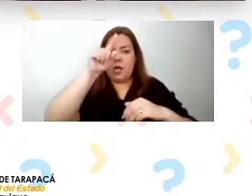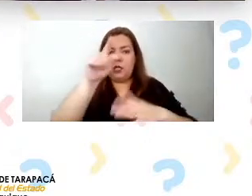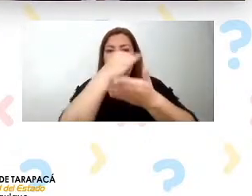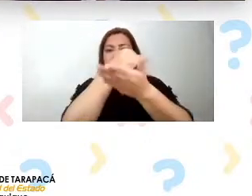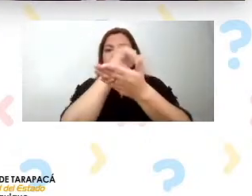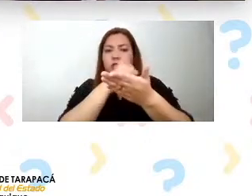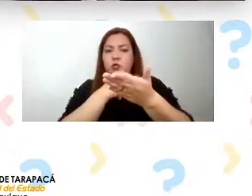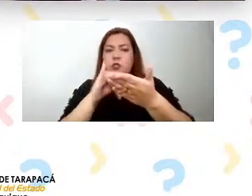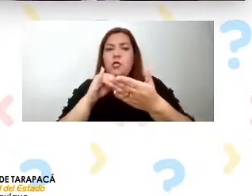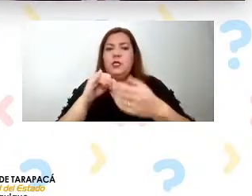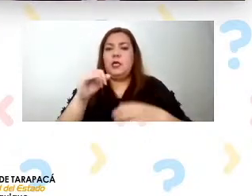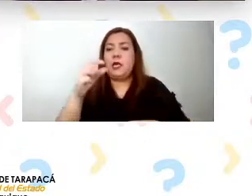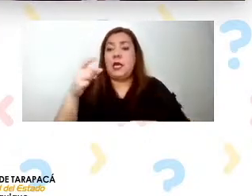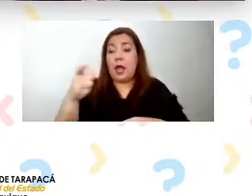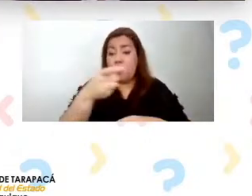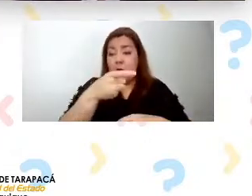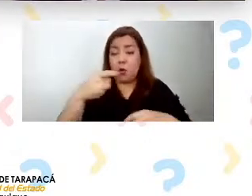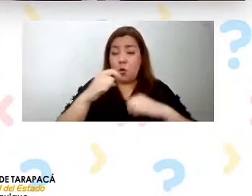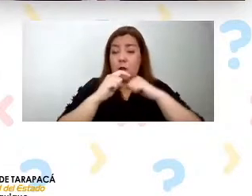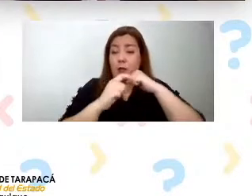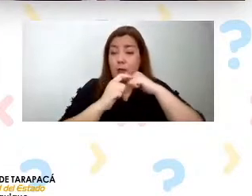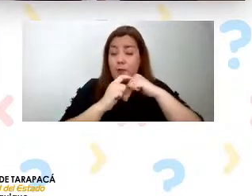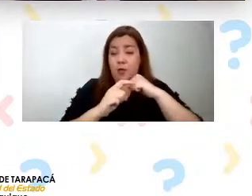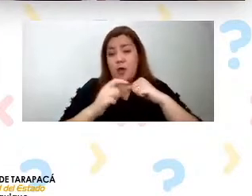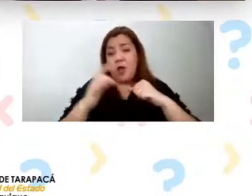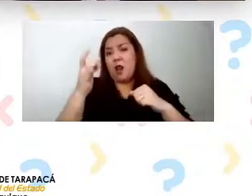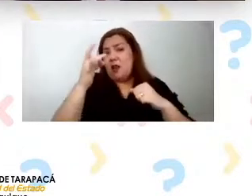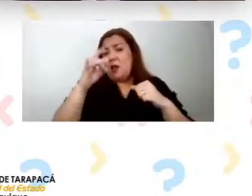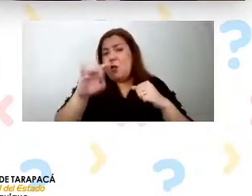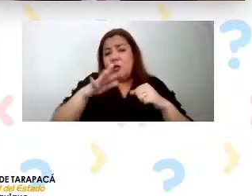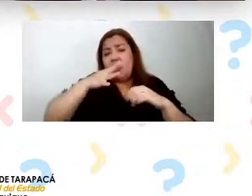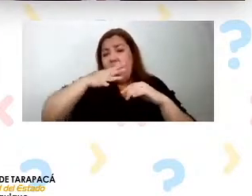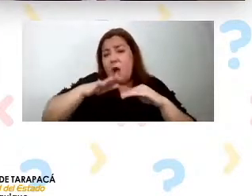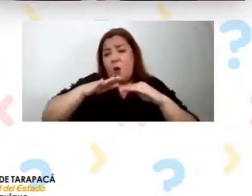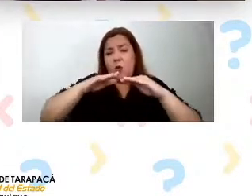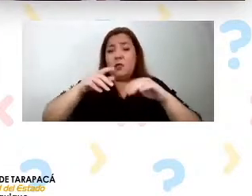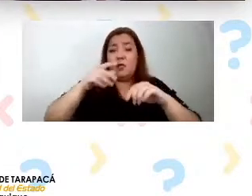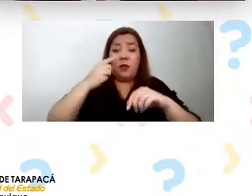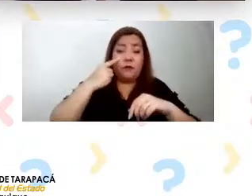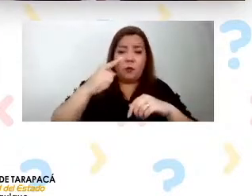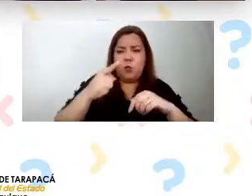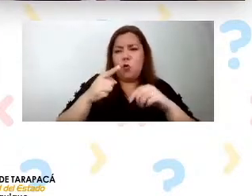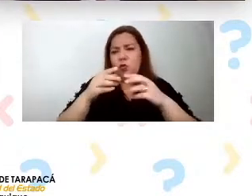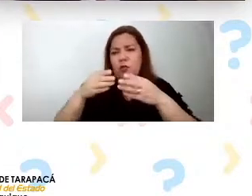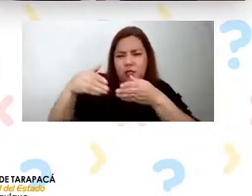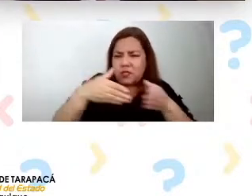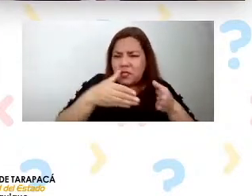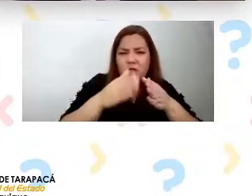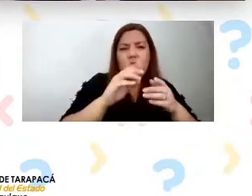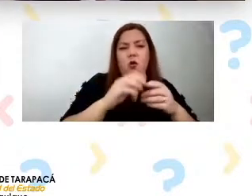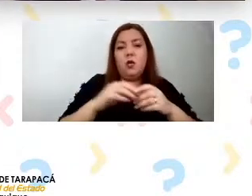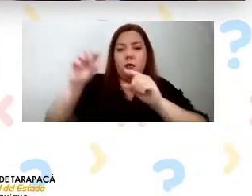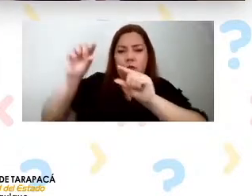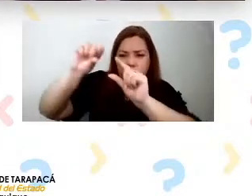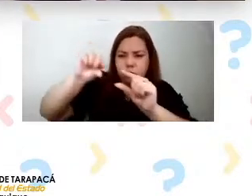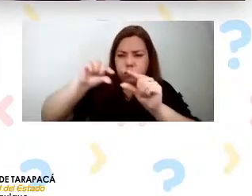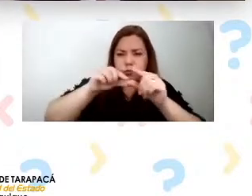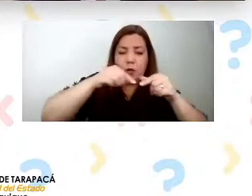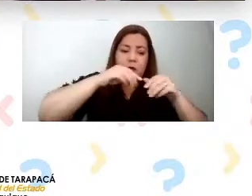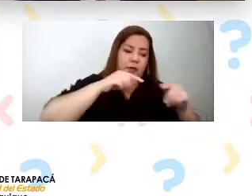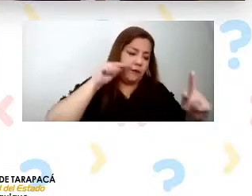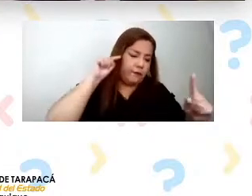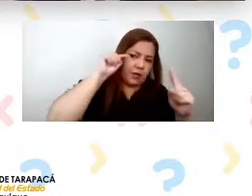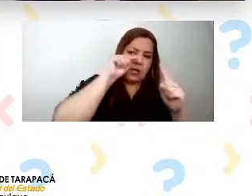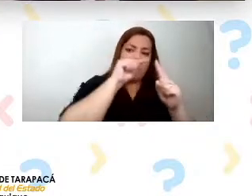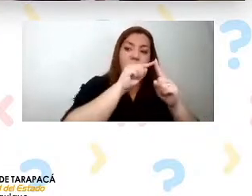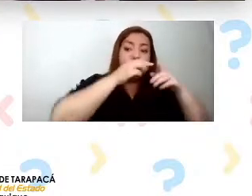Camiña, las únicas aguas superficiales, ¿no es cierto?, que van desaguando hacia el océano, principalmente, ¿no es cierto?,